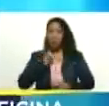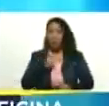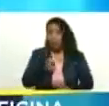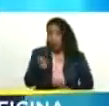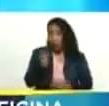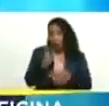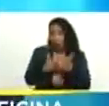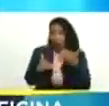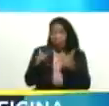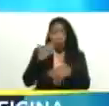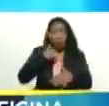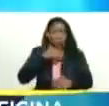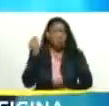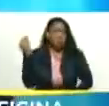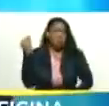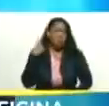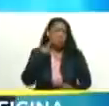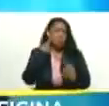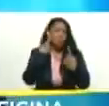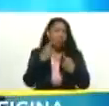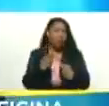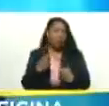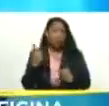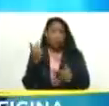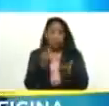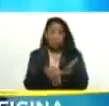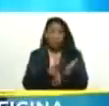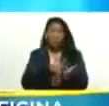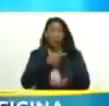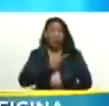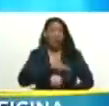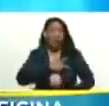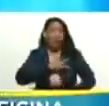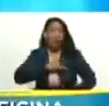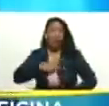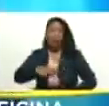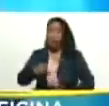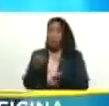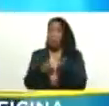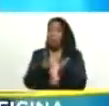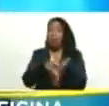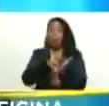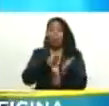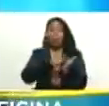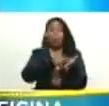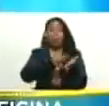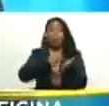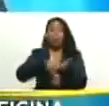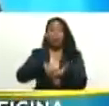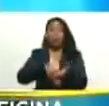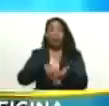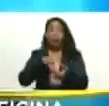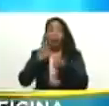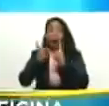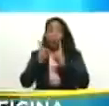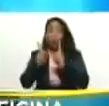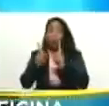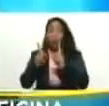manipulaciones, por encima de mentiras que se repiten y se repiten y se repiten en los grandes medios del